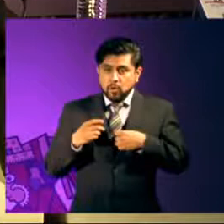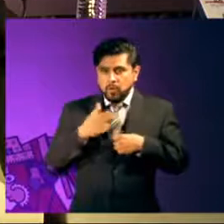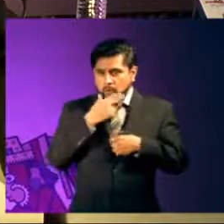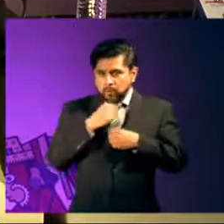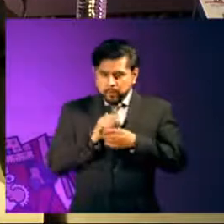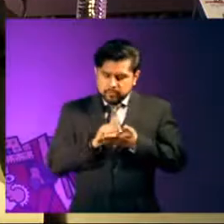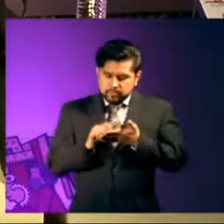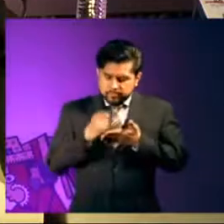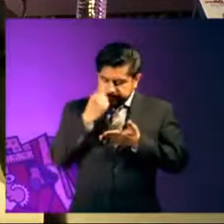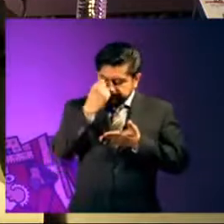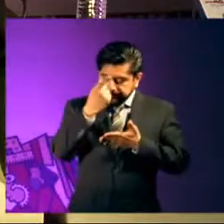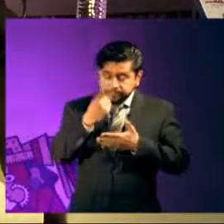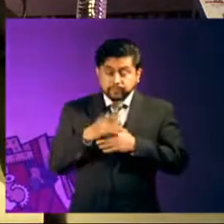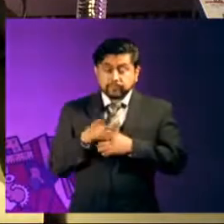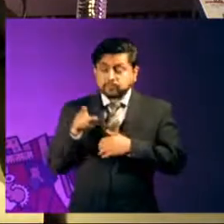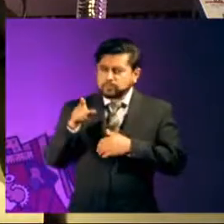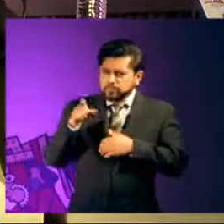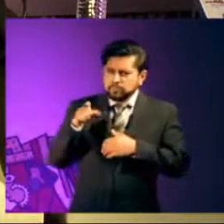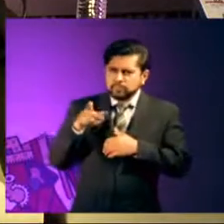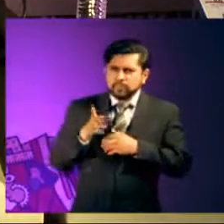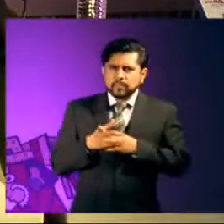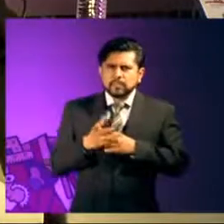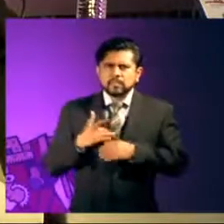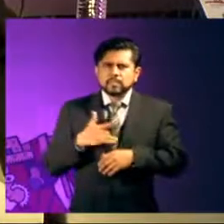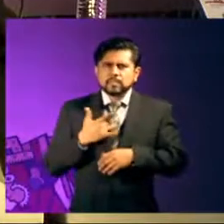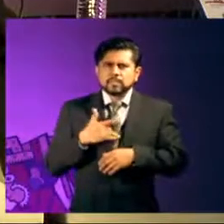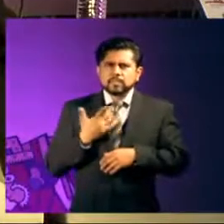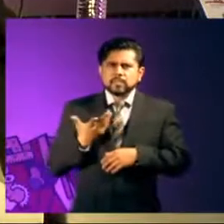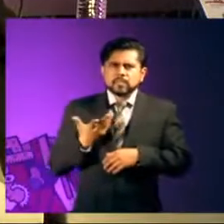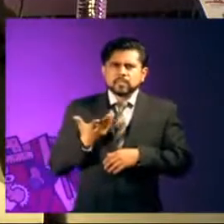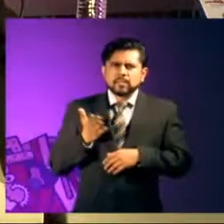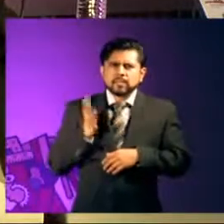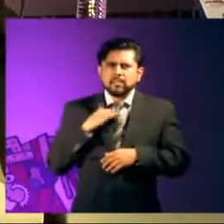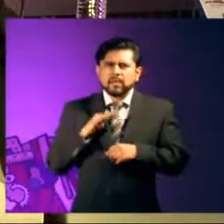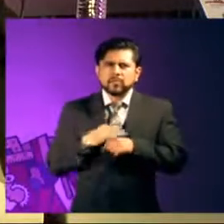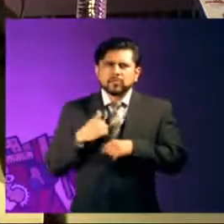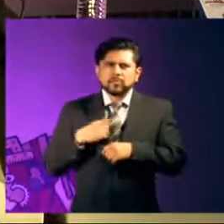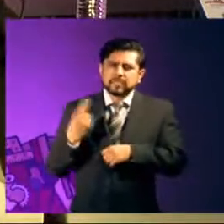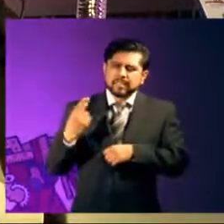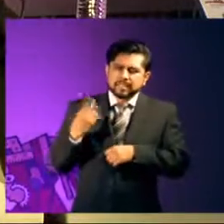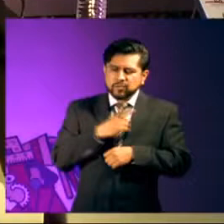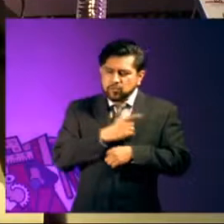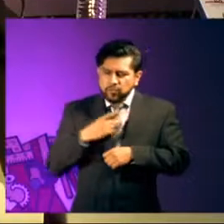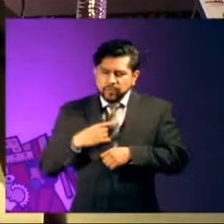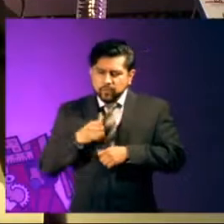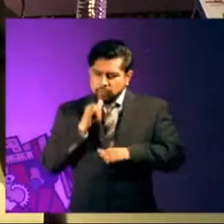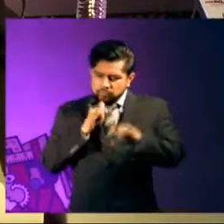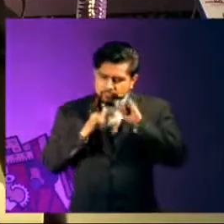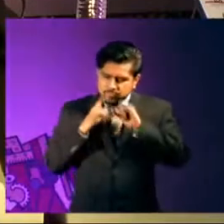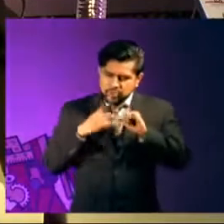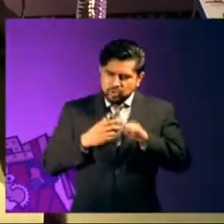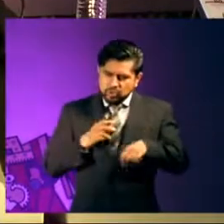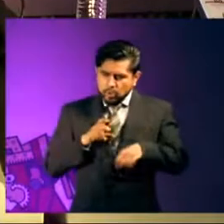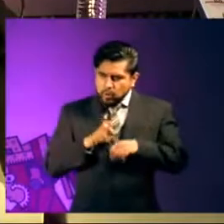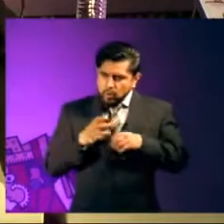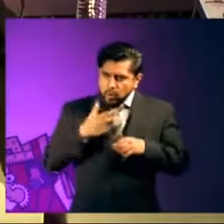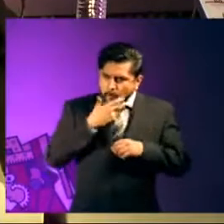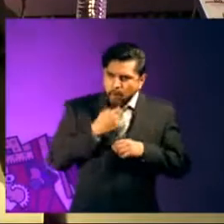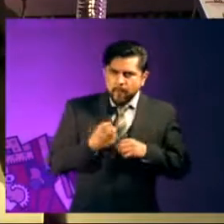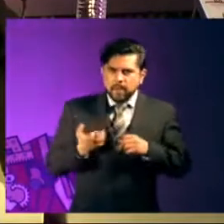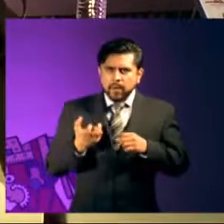que se sentían mal porque ya no bebían pues se sentían mal porque eran gays